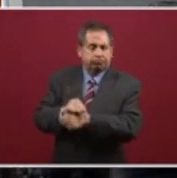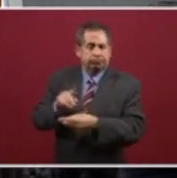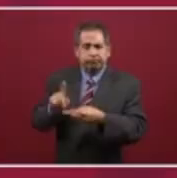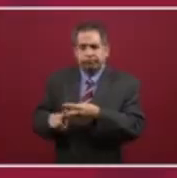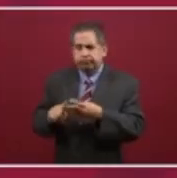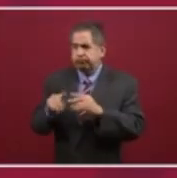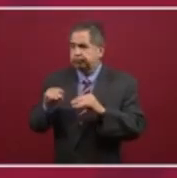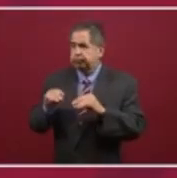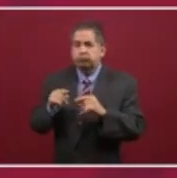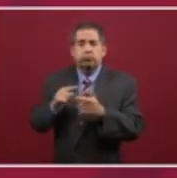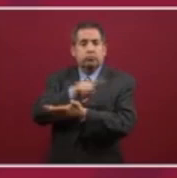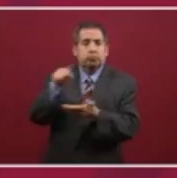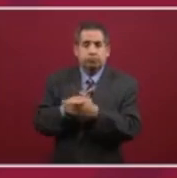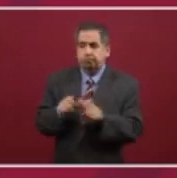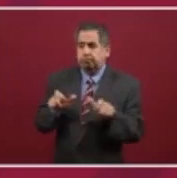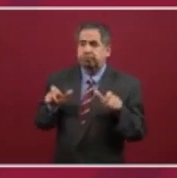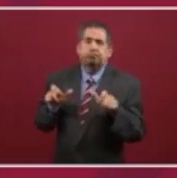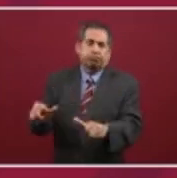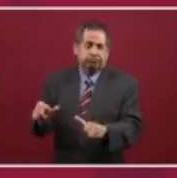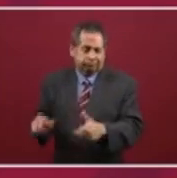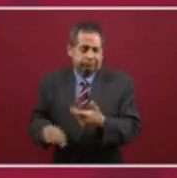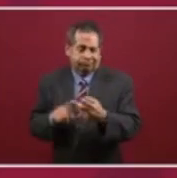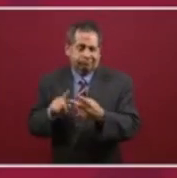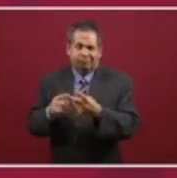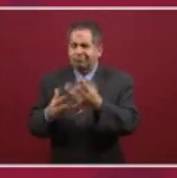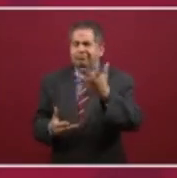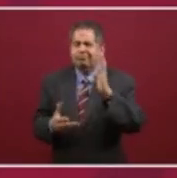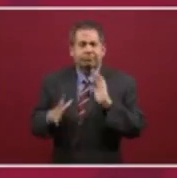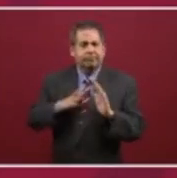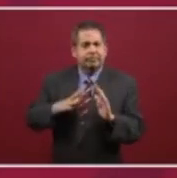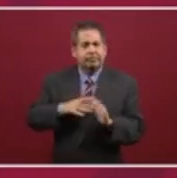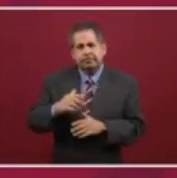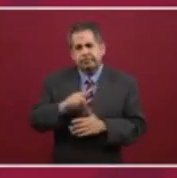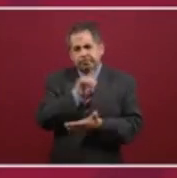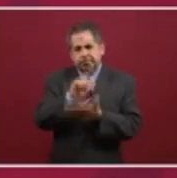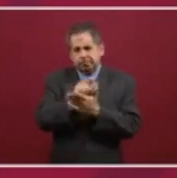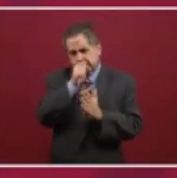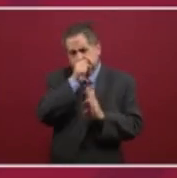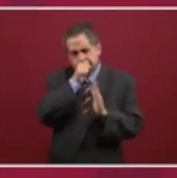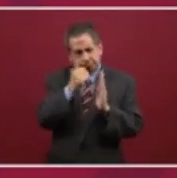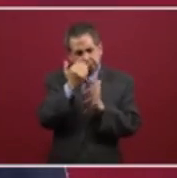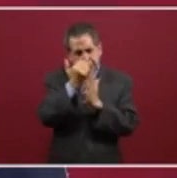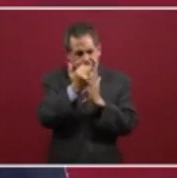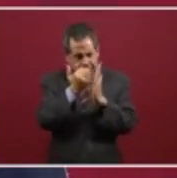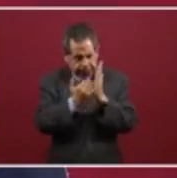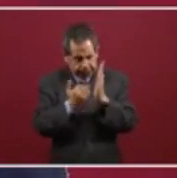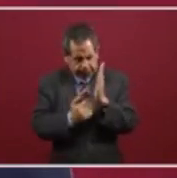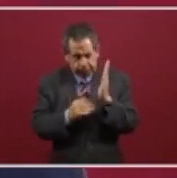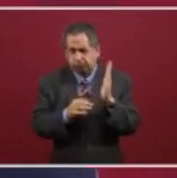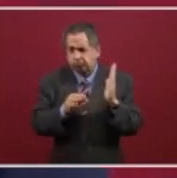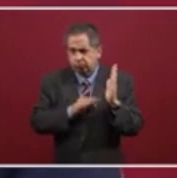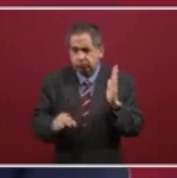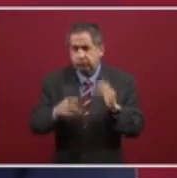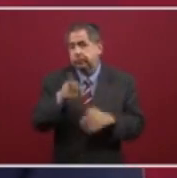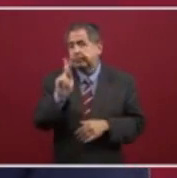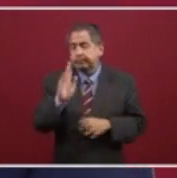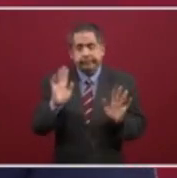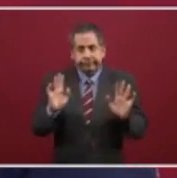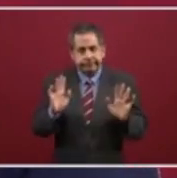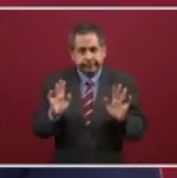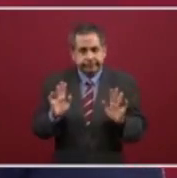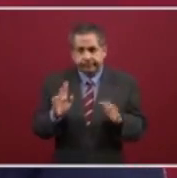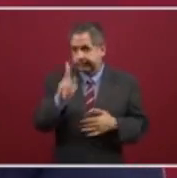de instalaciones, o sea, hay un marco legal que lo permite, pero es un plan